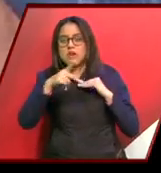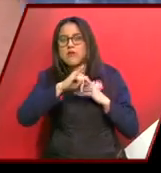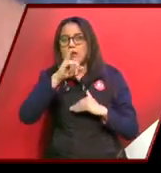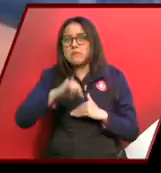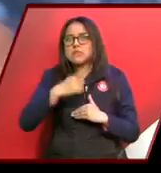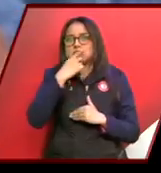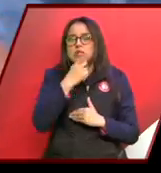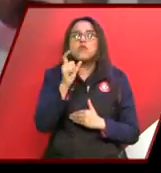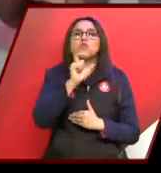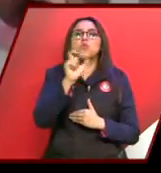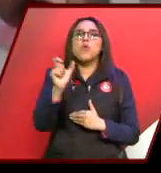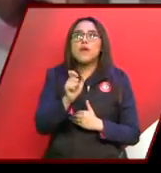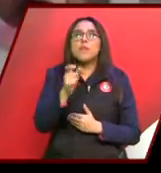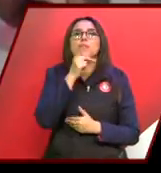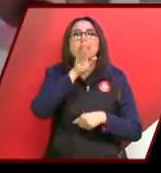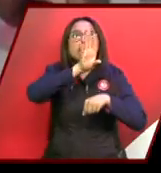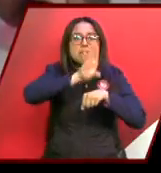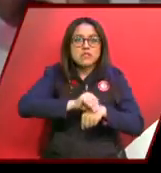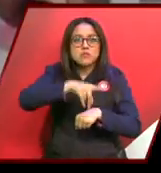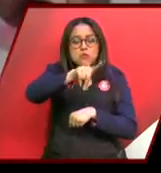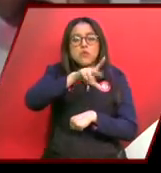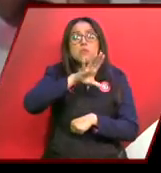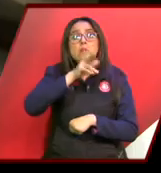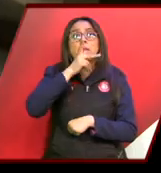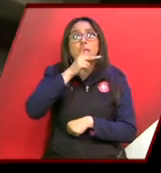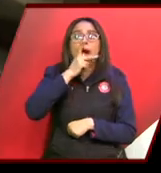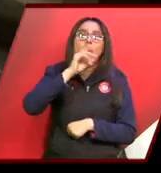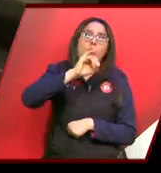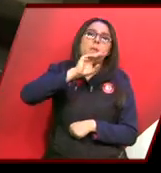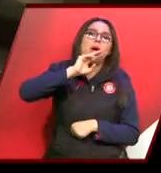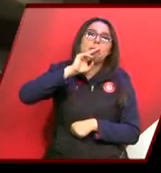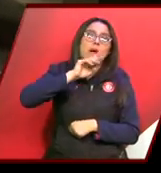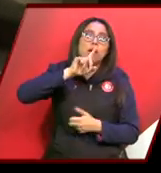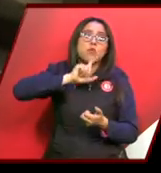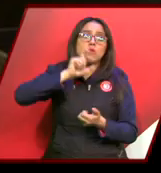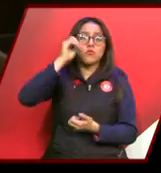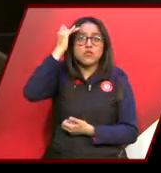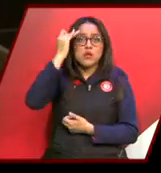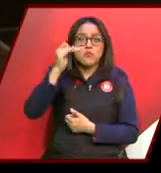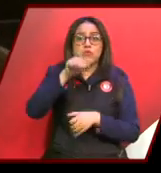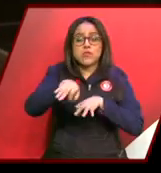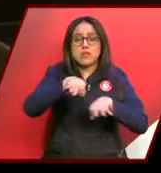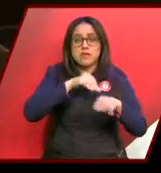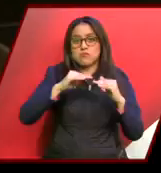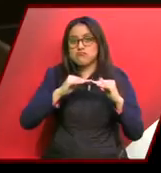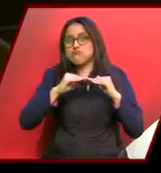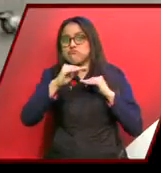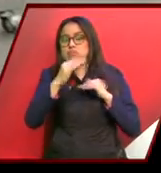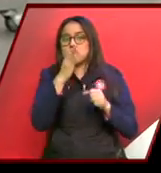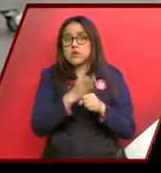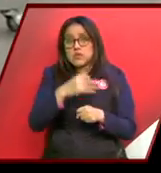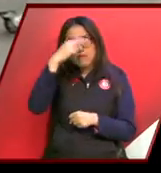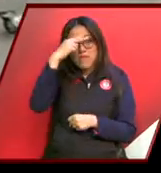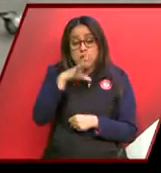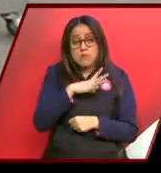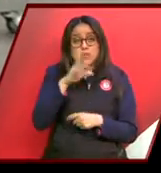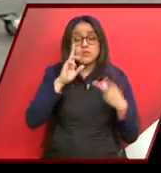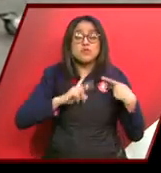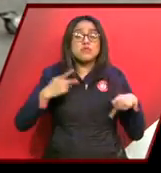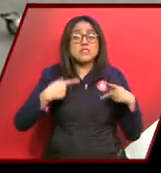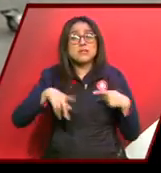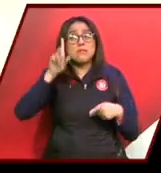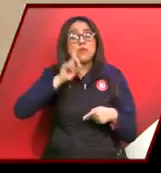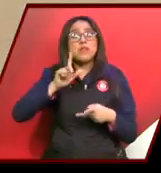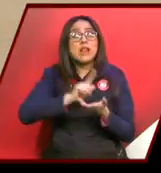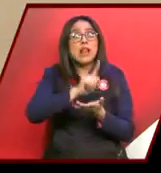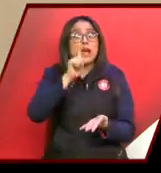la equidad entre los permisos de maternidad y la paternidad en el aspecto laboral. En México, las mujeres por ley